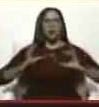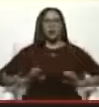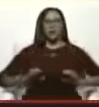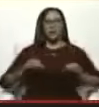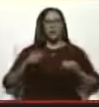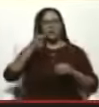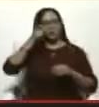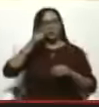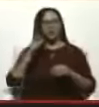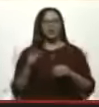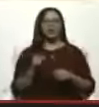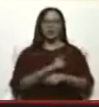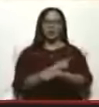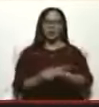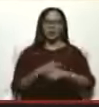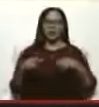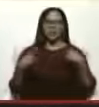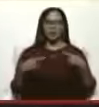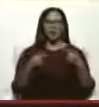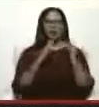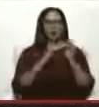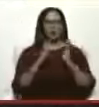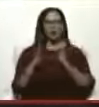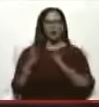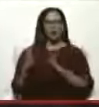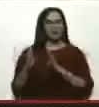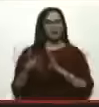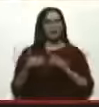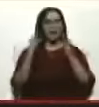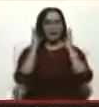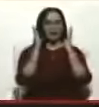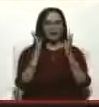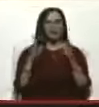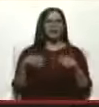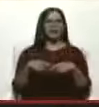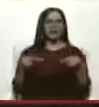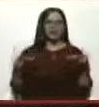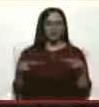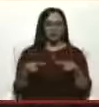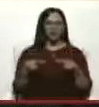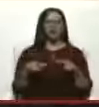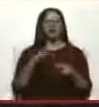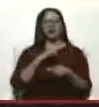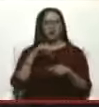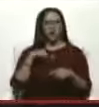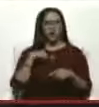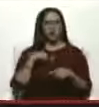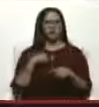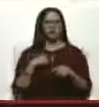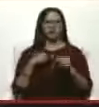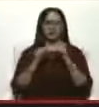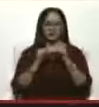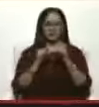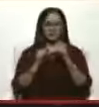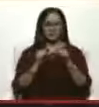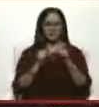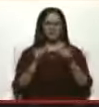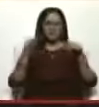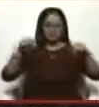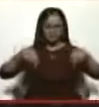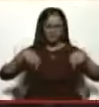y por supuesto el Poder Popular organizado para atender esta contingencia. Nosotros nos mantendremos